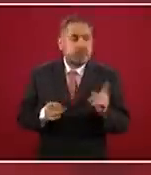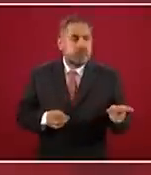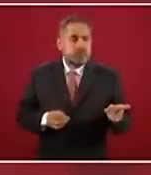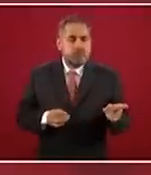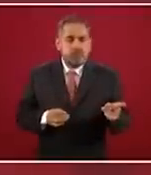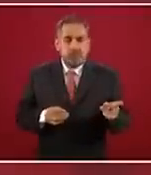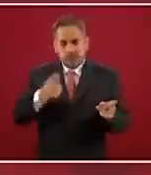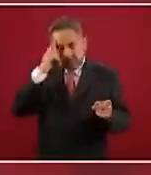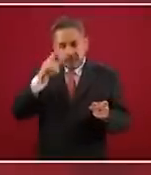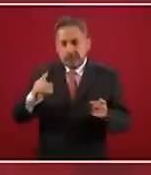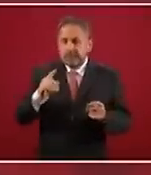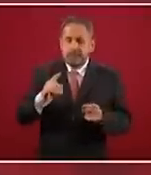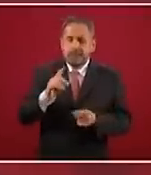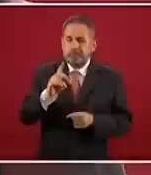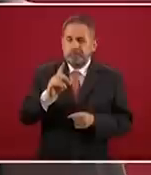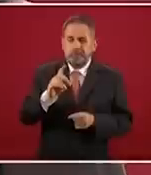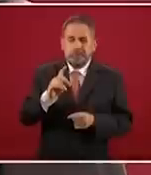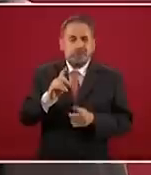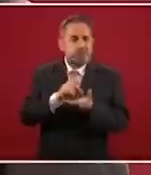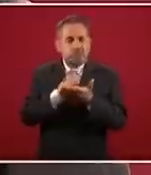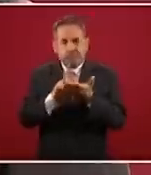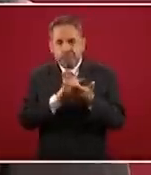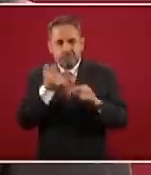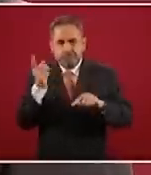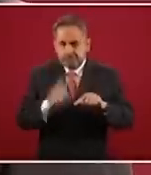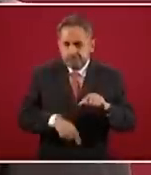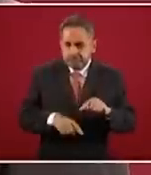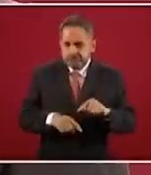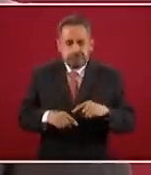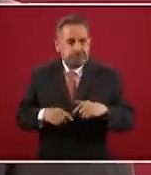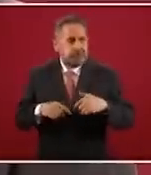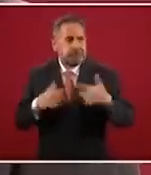con el combate a las drogas, con